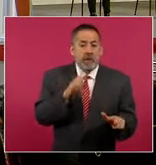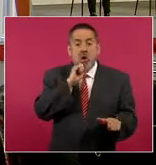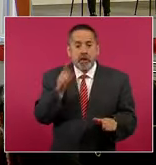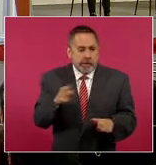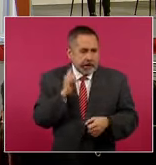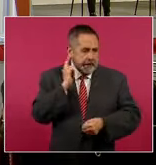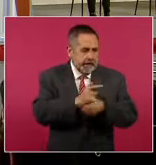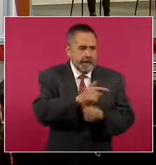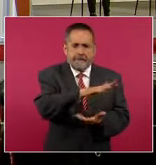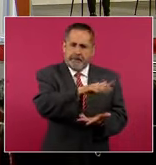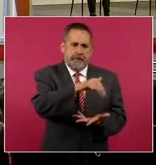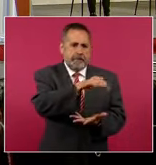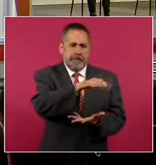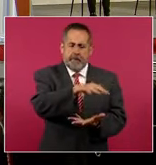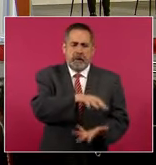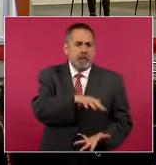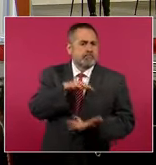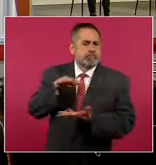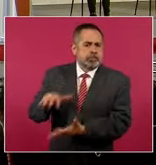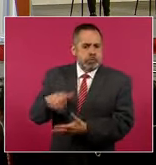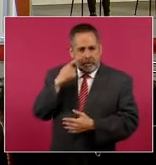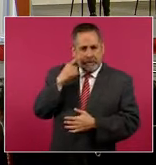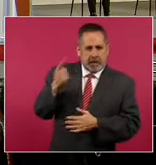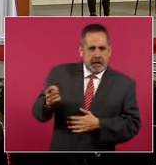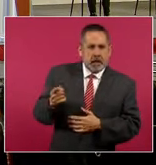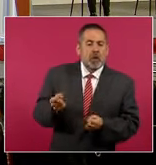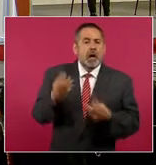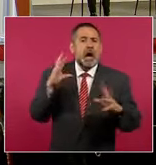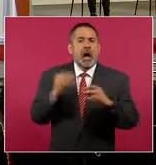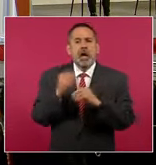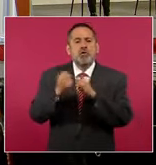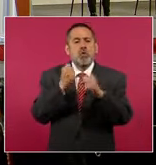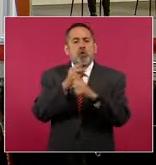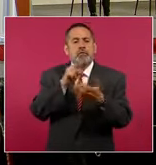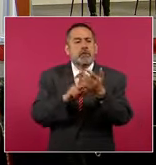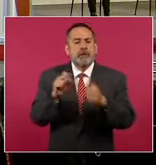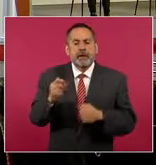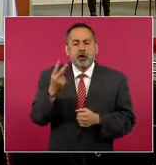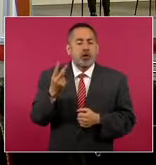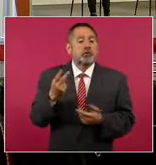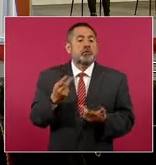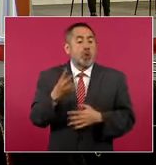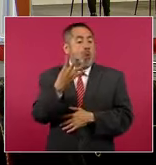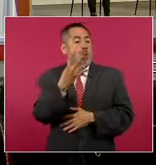recaudación. Aquí tenemos el recaudado en el 2022, que son